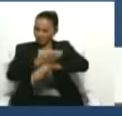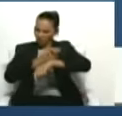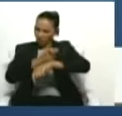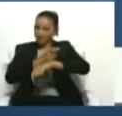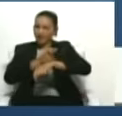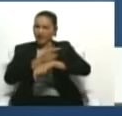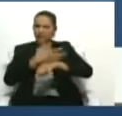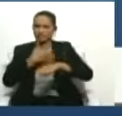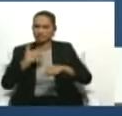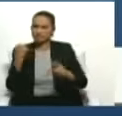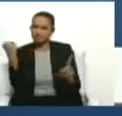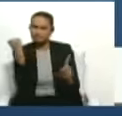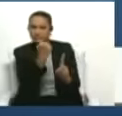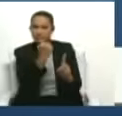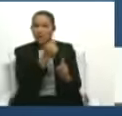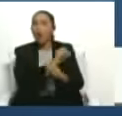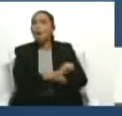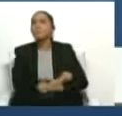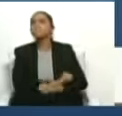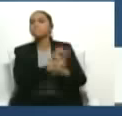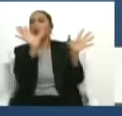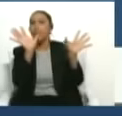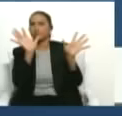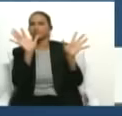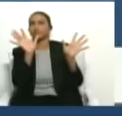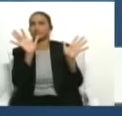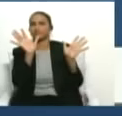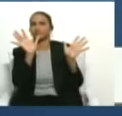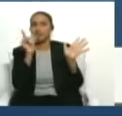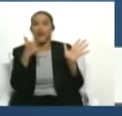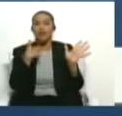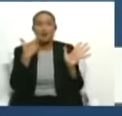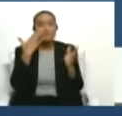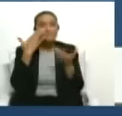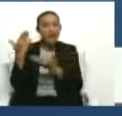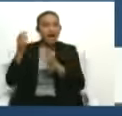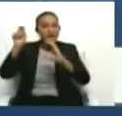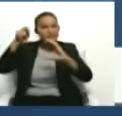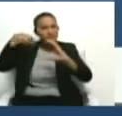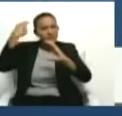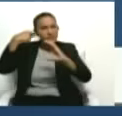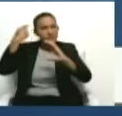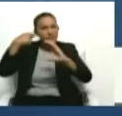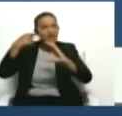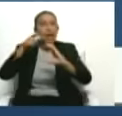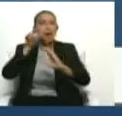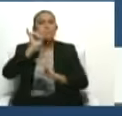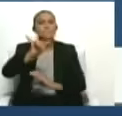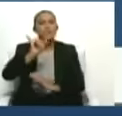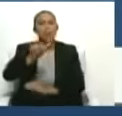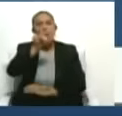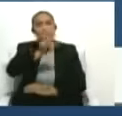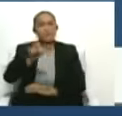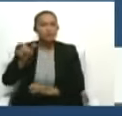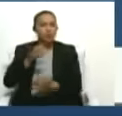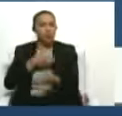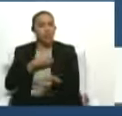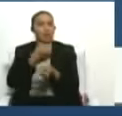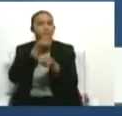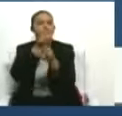por favor, que brevemente, hemos acortado el video, veamos las propias confesiones de